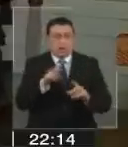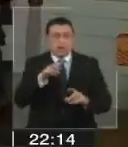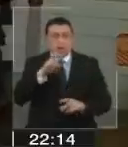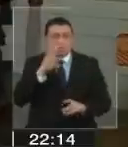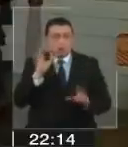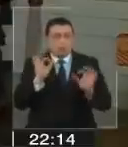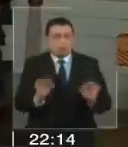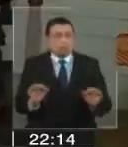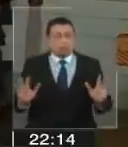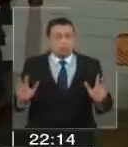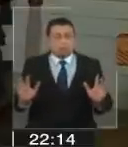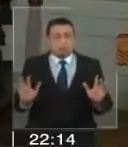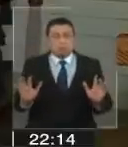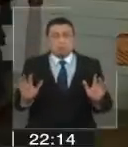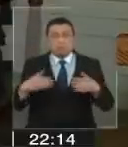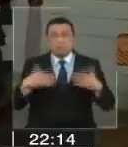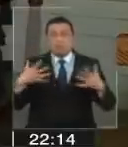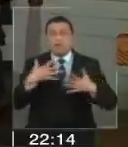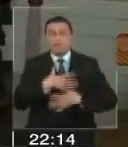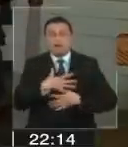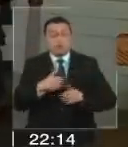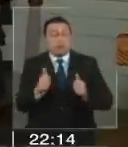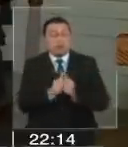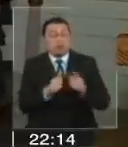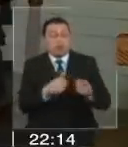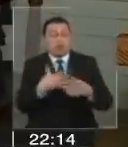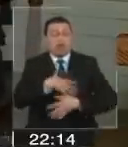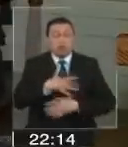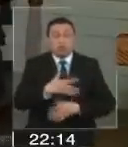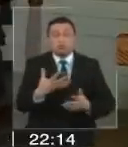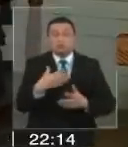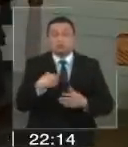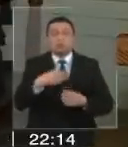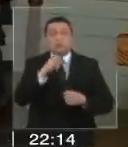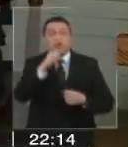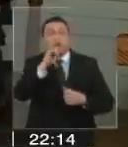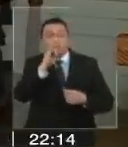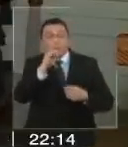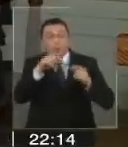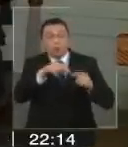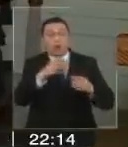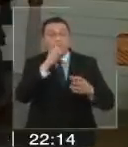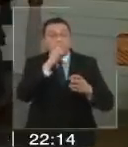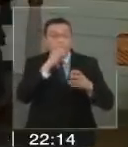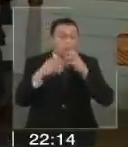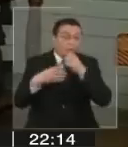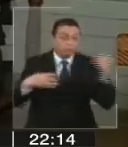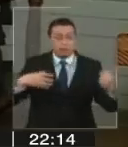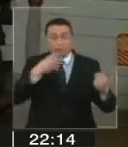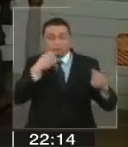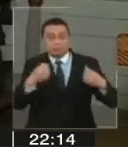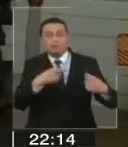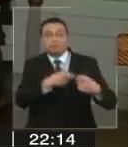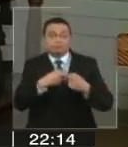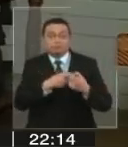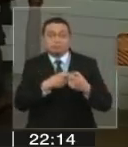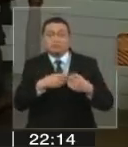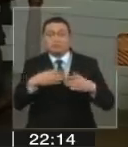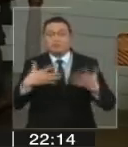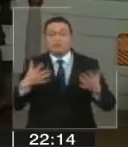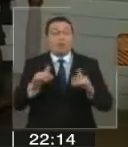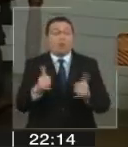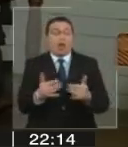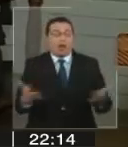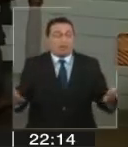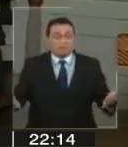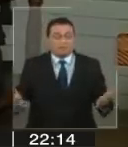natural. Entonces, bañarme con él en la ducha, tomar mamadera con él, que me quitara mi mamadera, esas cosas para mí es